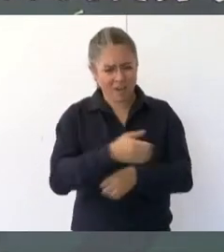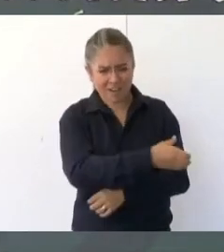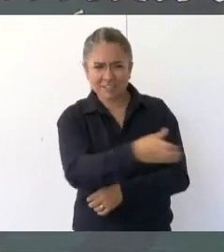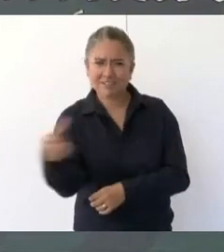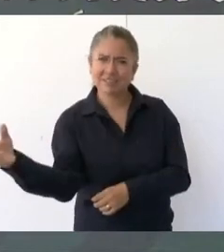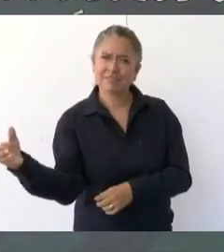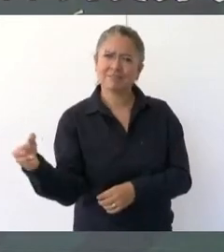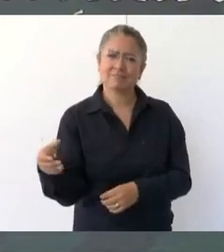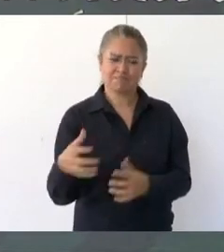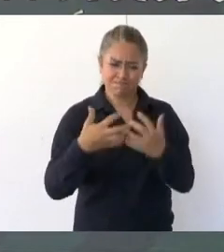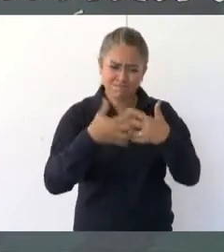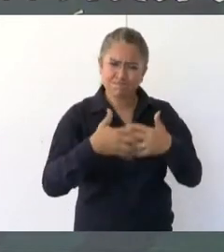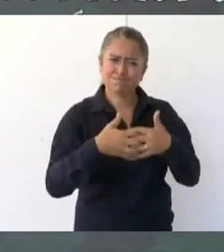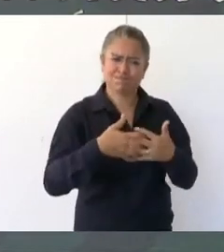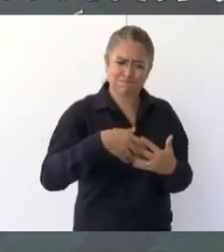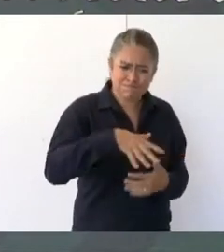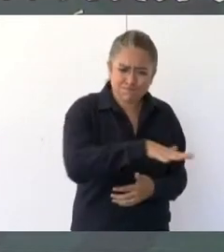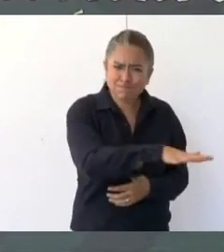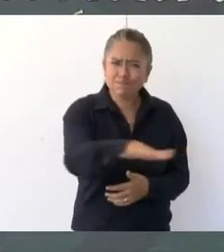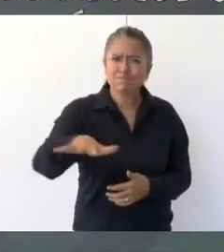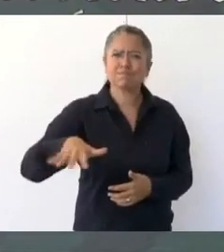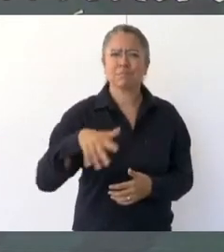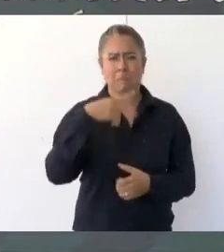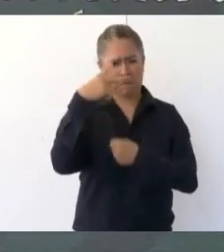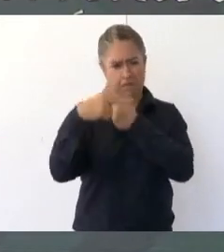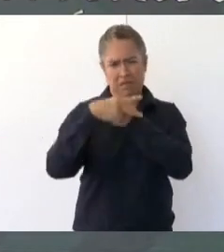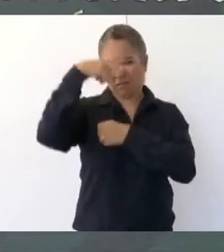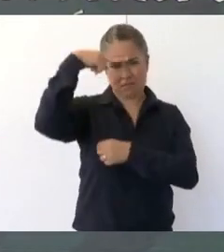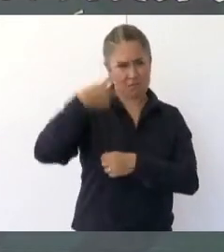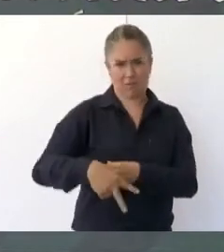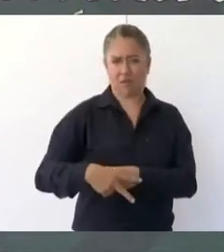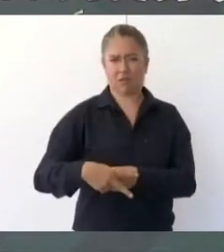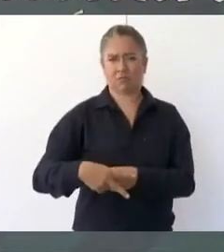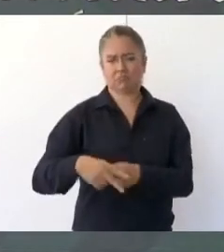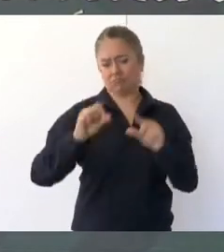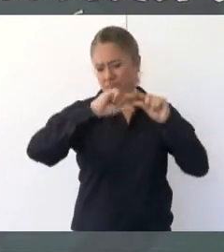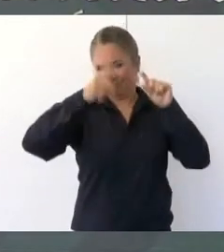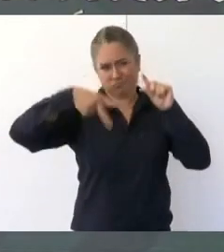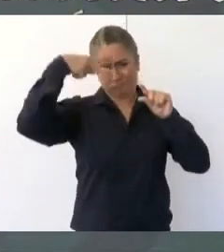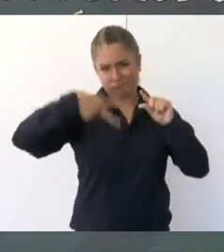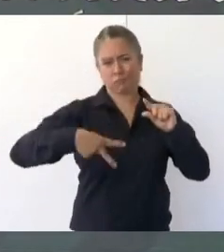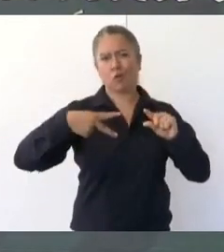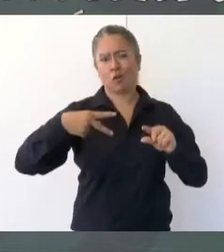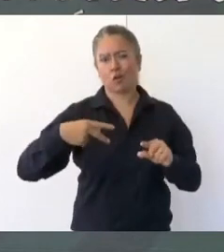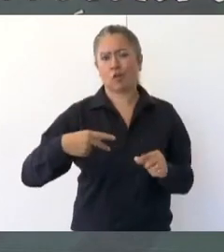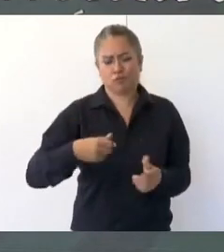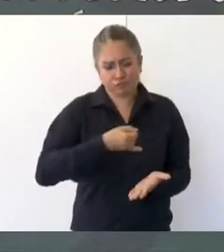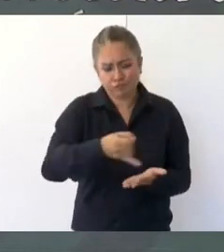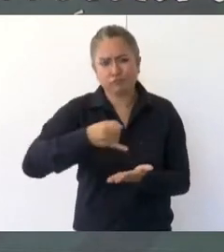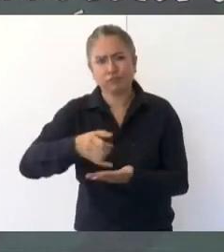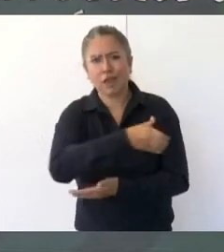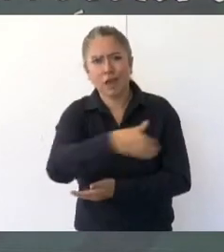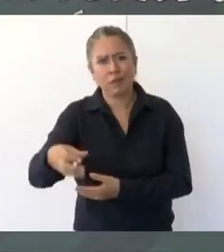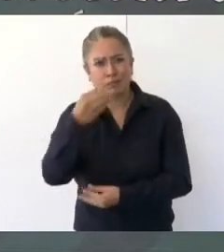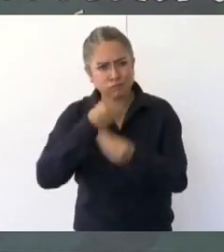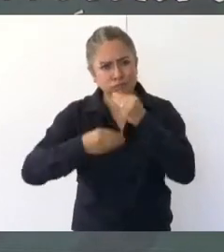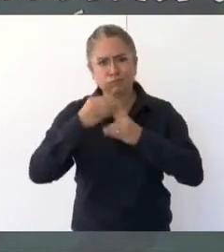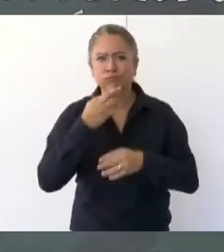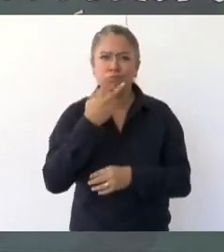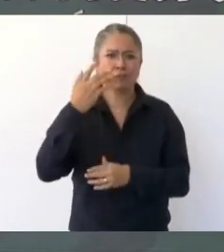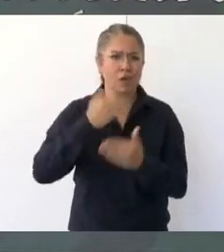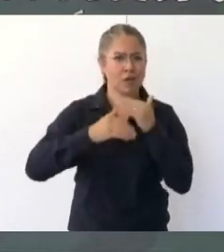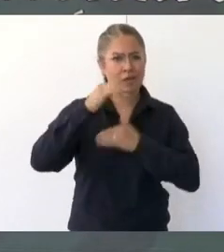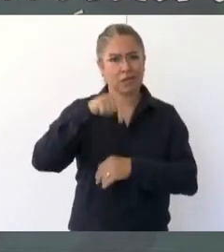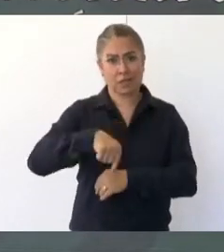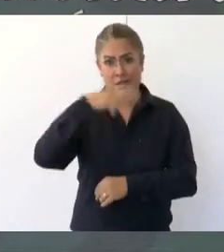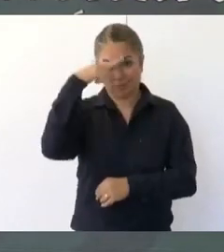país para contribuir a la soberanía alimentaria de México. Por otra parte, es importante destacar